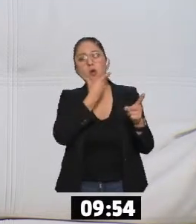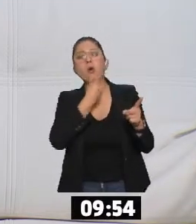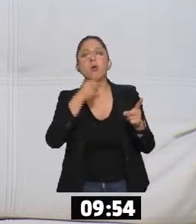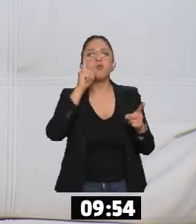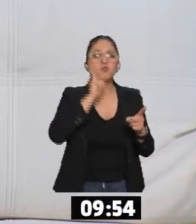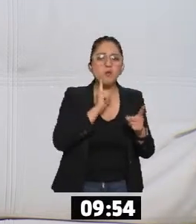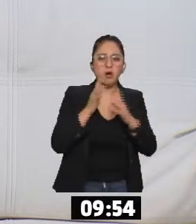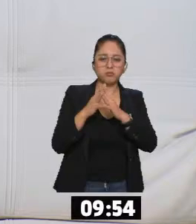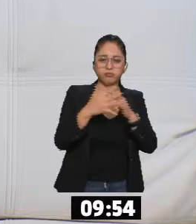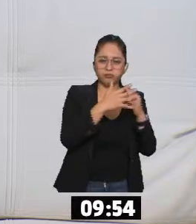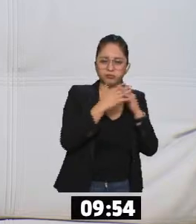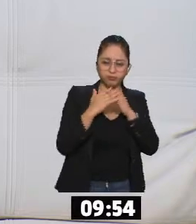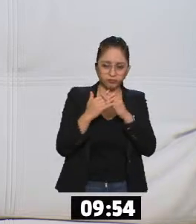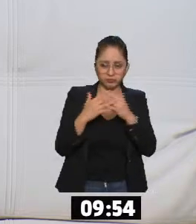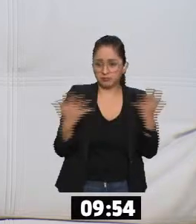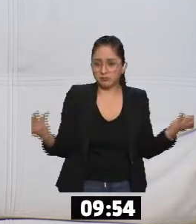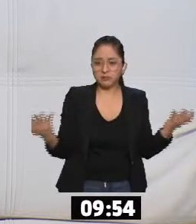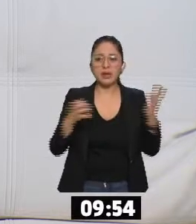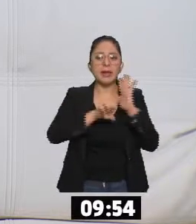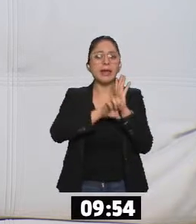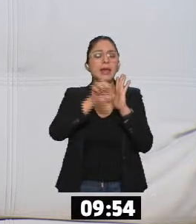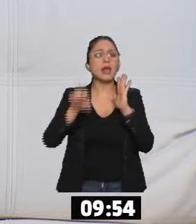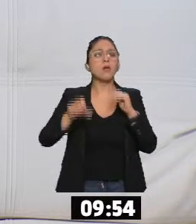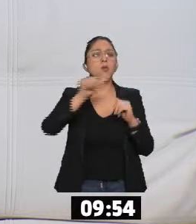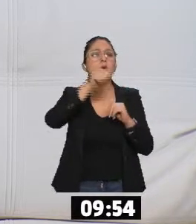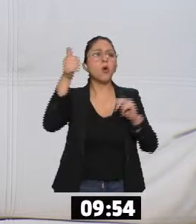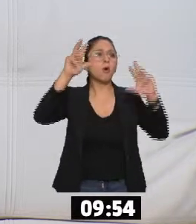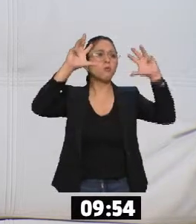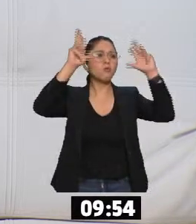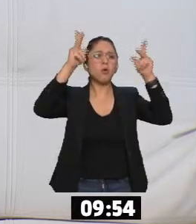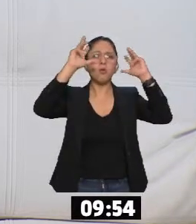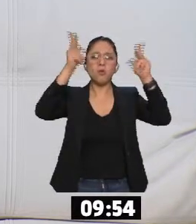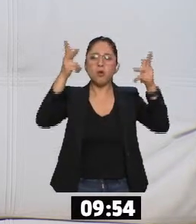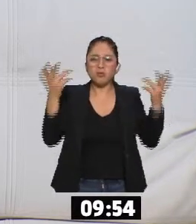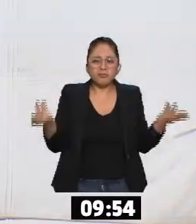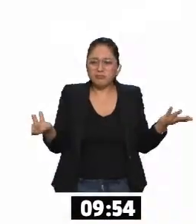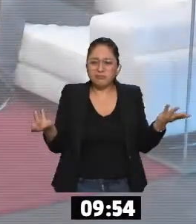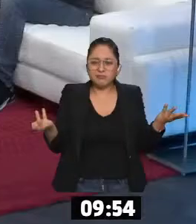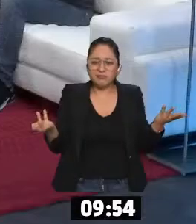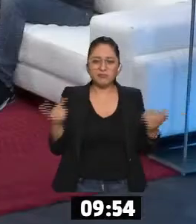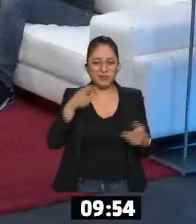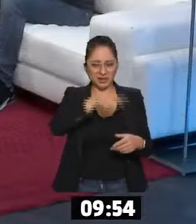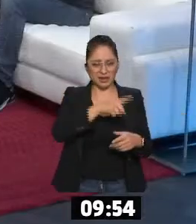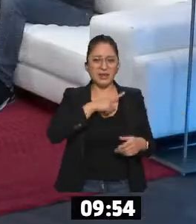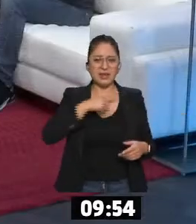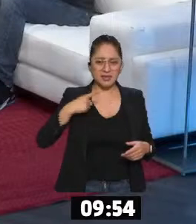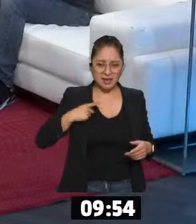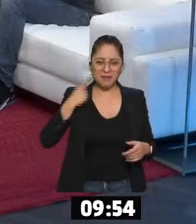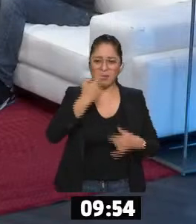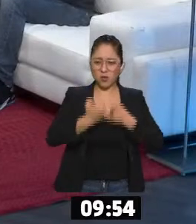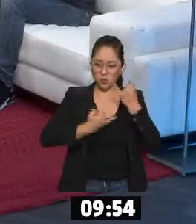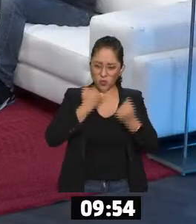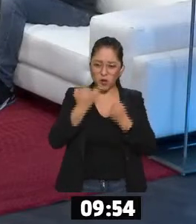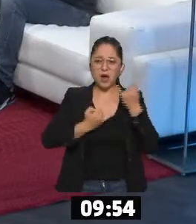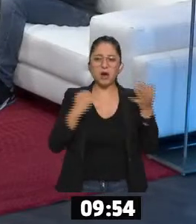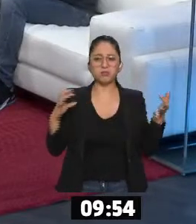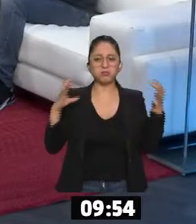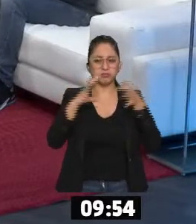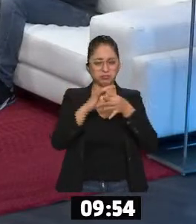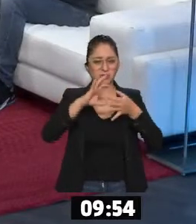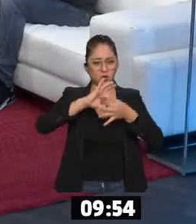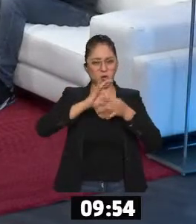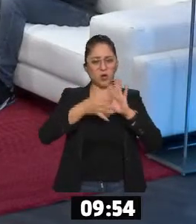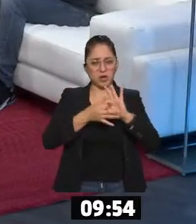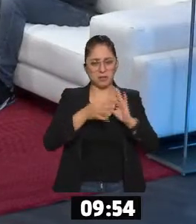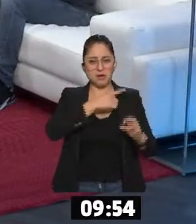deporte mixto, Por ejemplo, el voleibol, todo. Podrían. Esto es un proceso. Ya. Estos juegos han marcado este juego y han